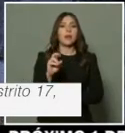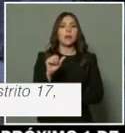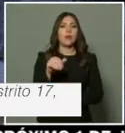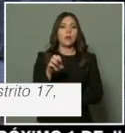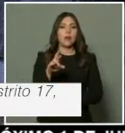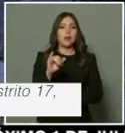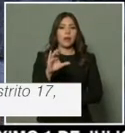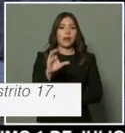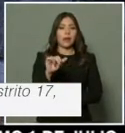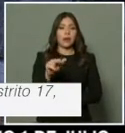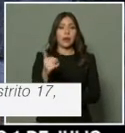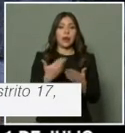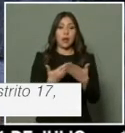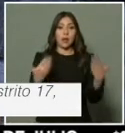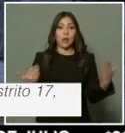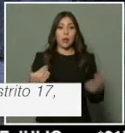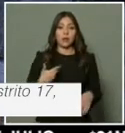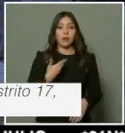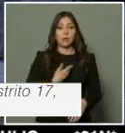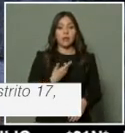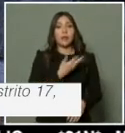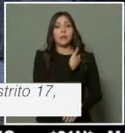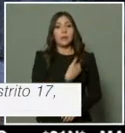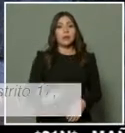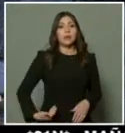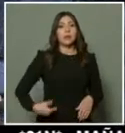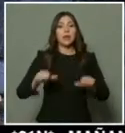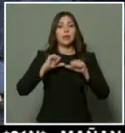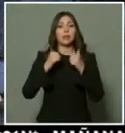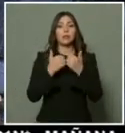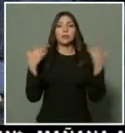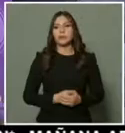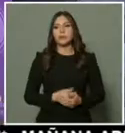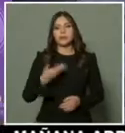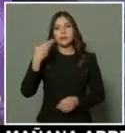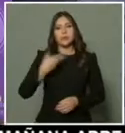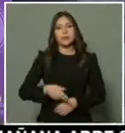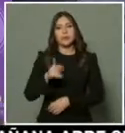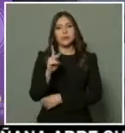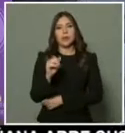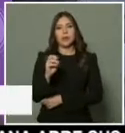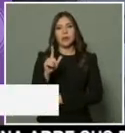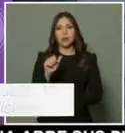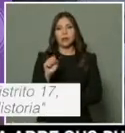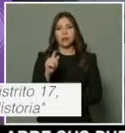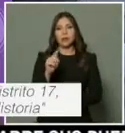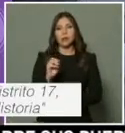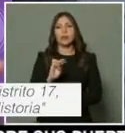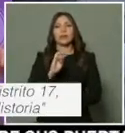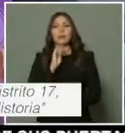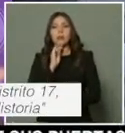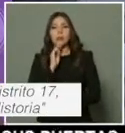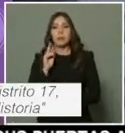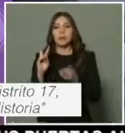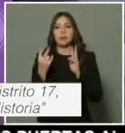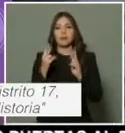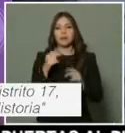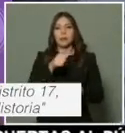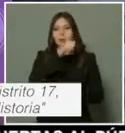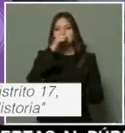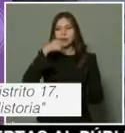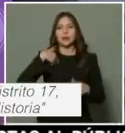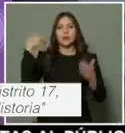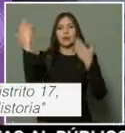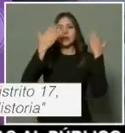sostenible, solidaria y productiva, democrática y participativa. La candidata Paula Soto, de la candidatura Juntos